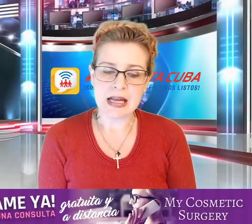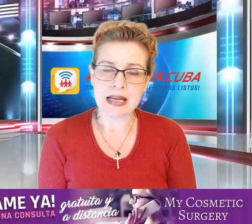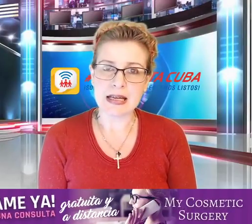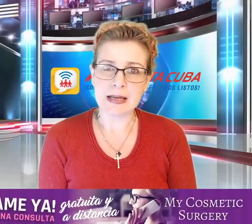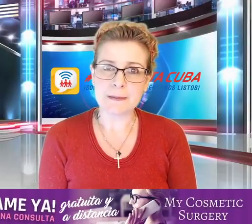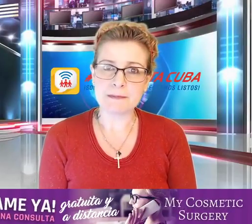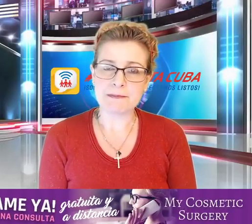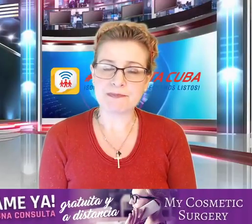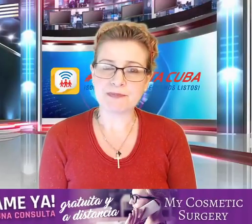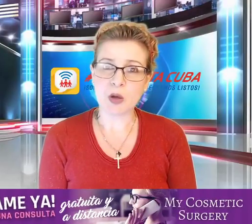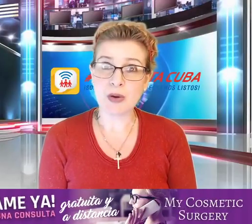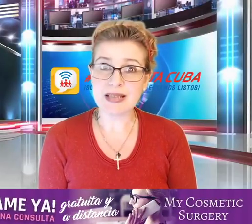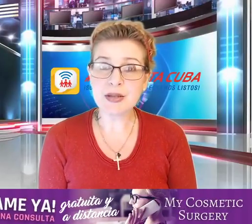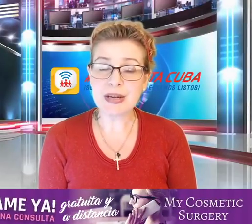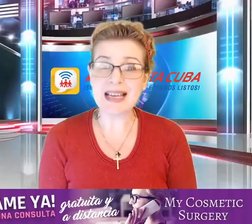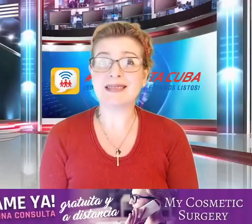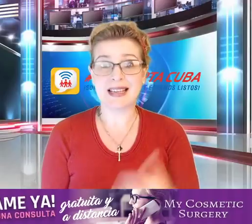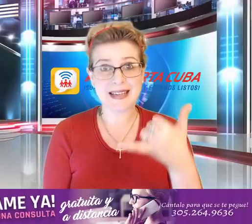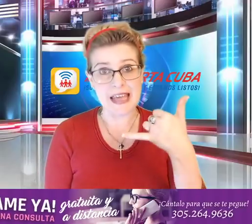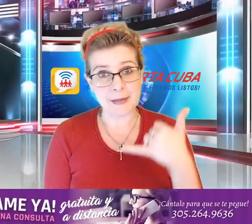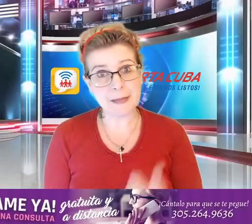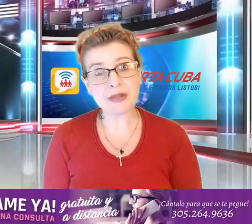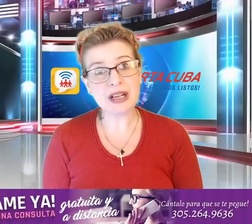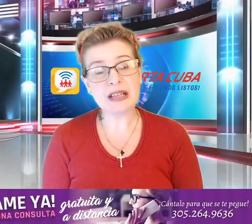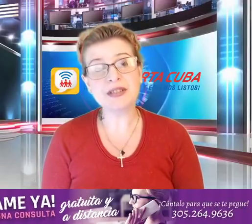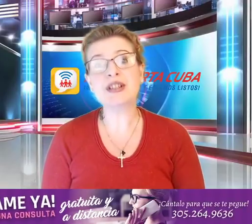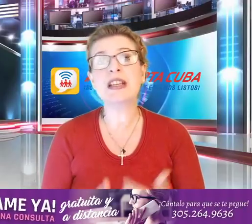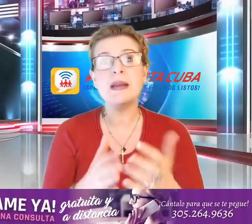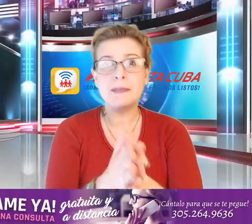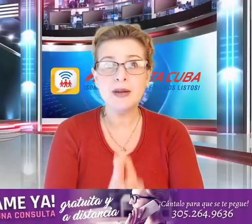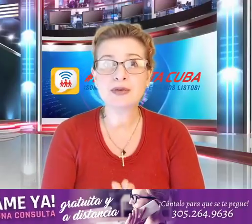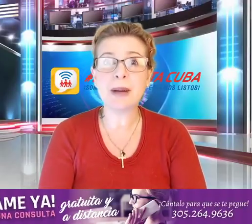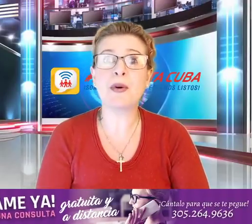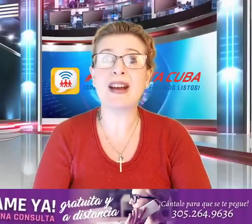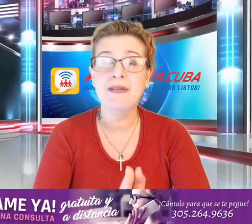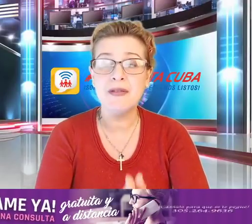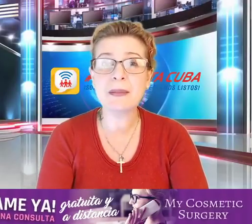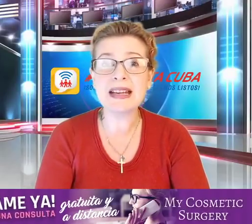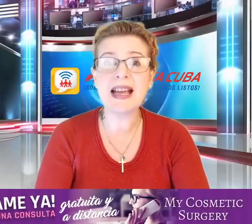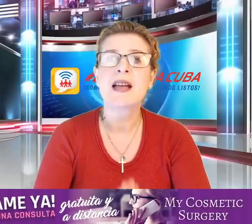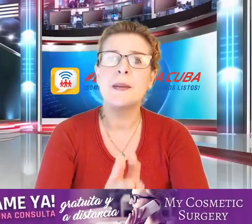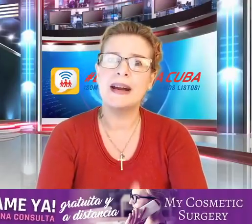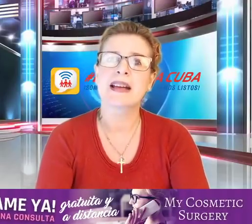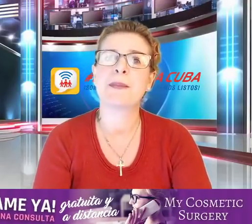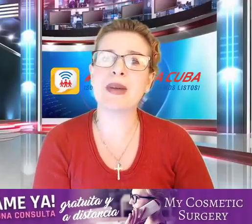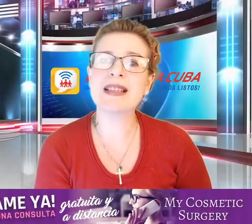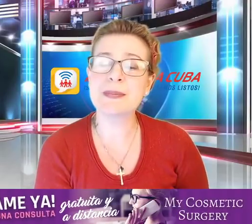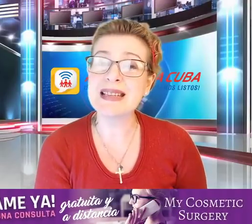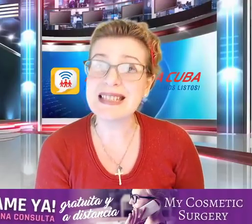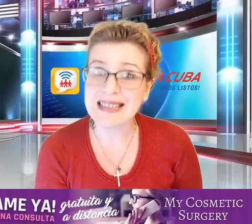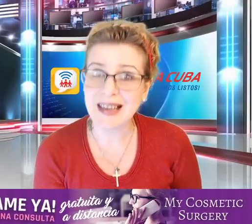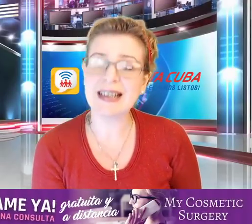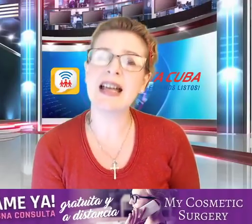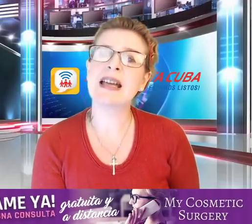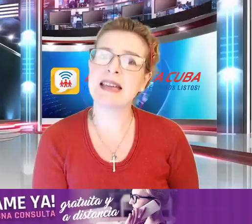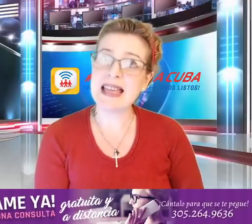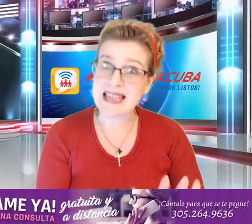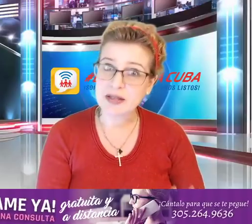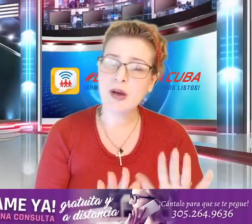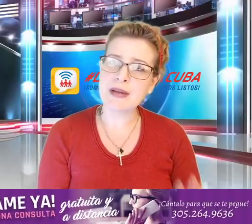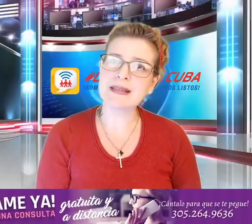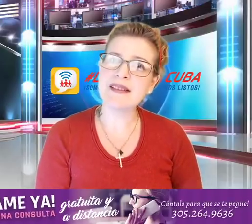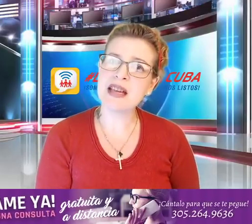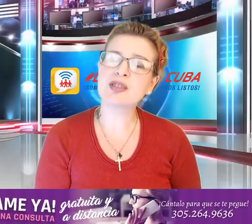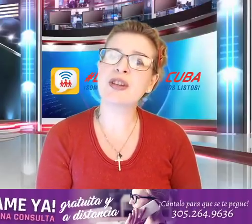reschedular una cirugía, tienes que llamar por teléfono y preguntar por la enfermería para que puedas visitarla, que